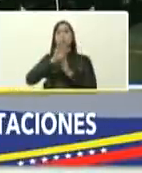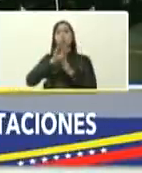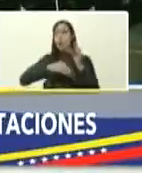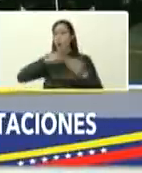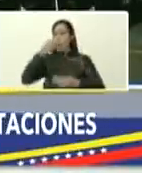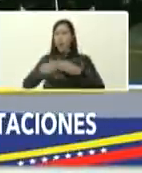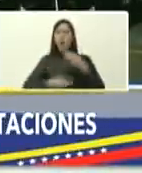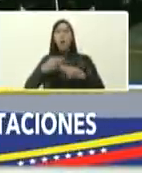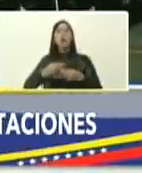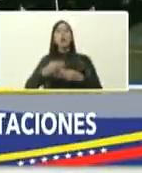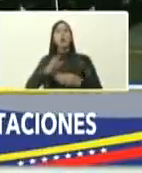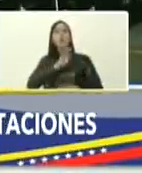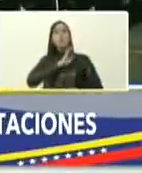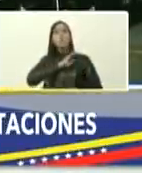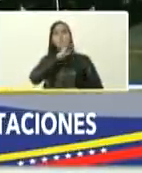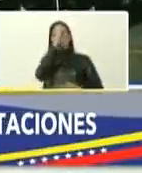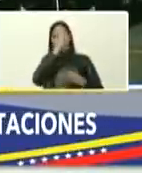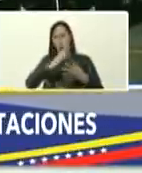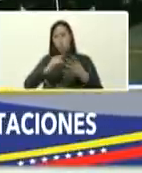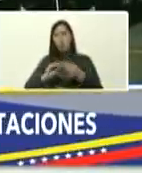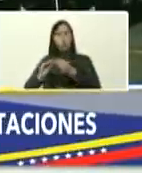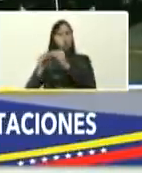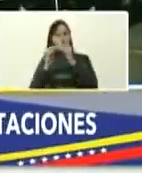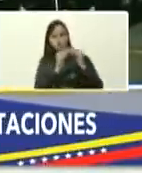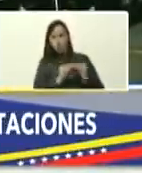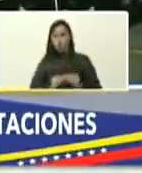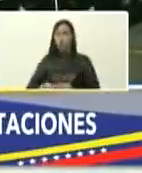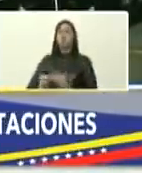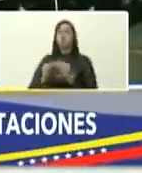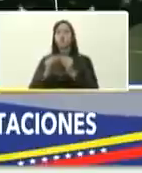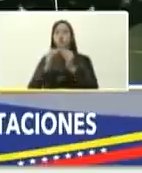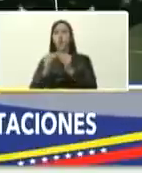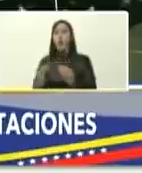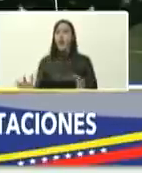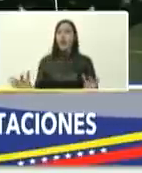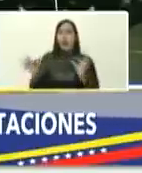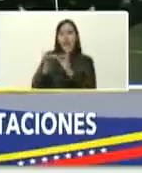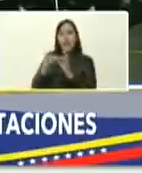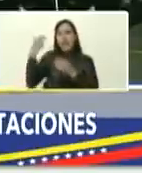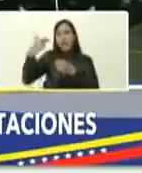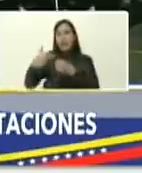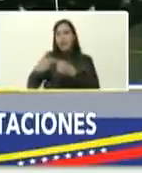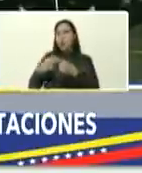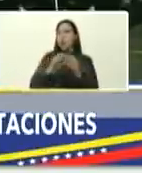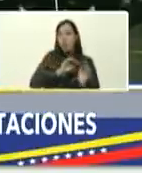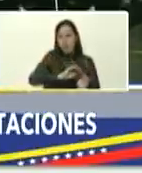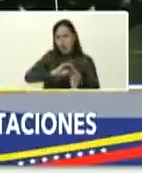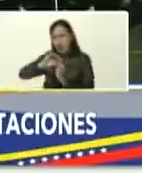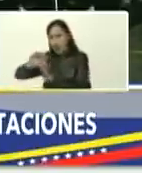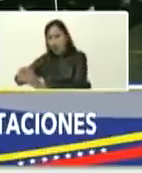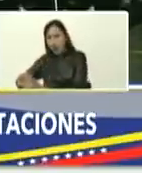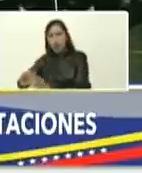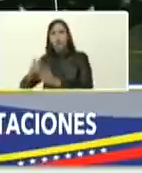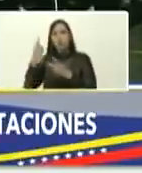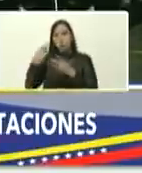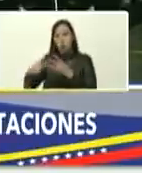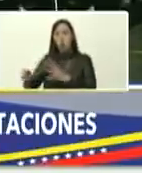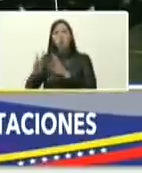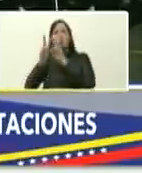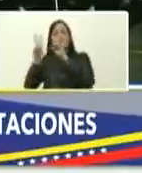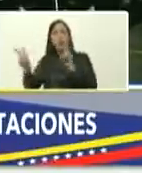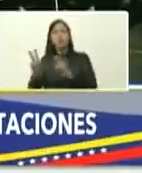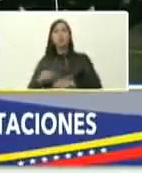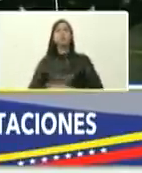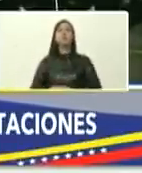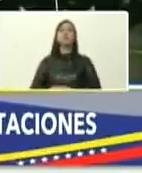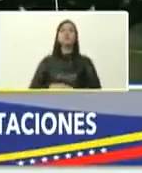sus recursos para sostenerse sin depender del petróleo. Pongamos al petróleo para otros temas